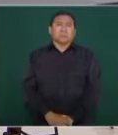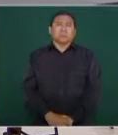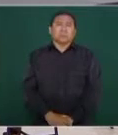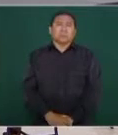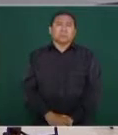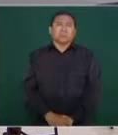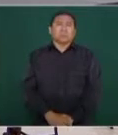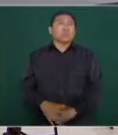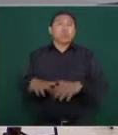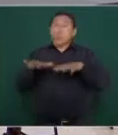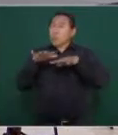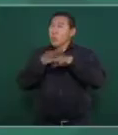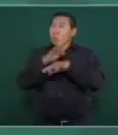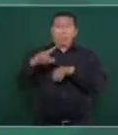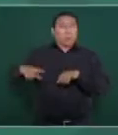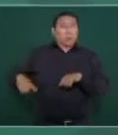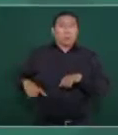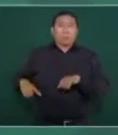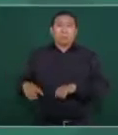no un cambio de gobierno,